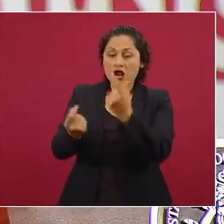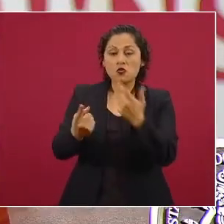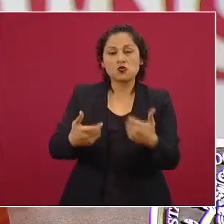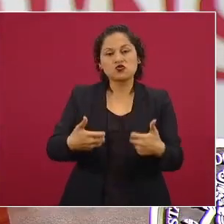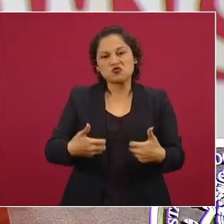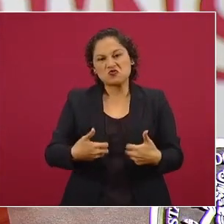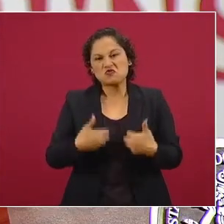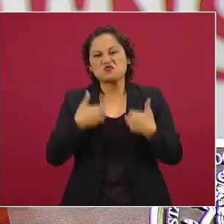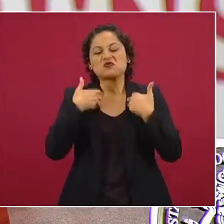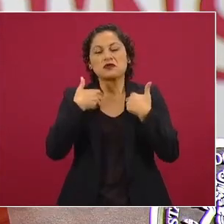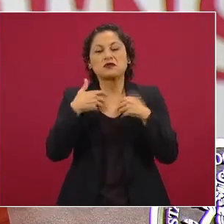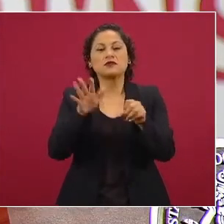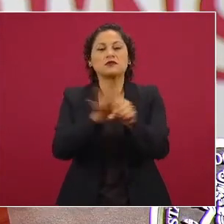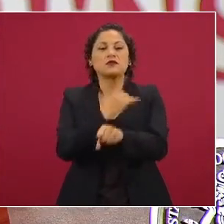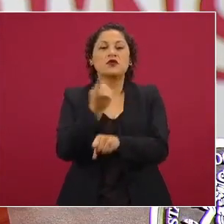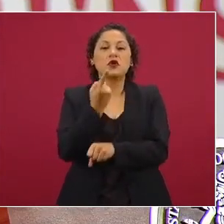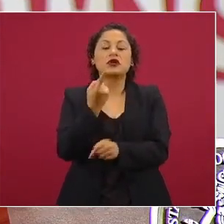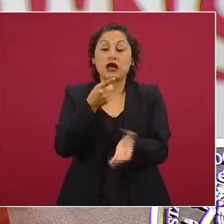pues